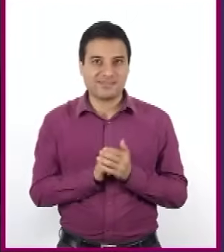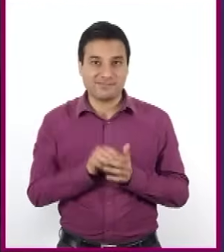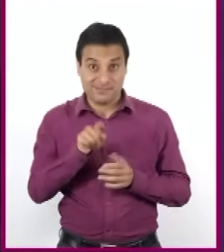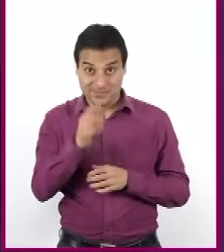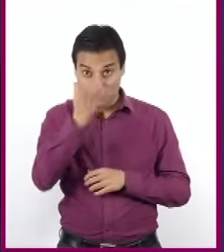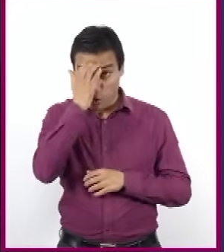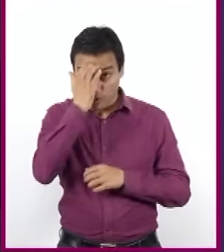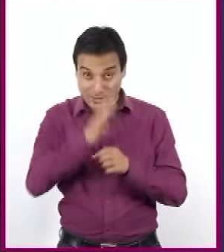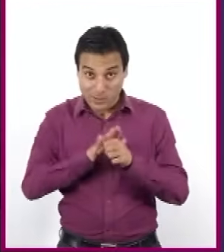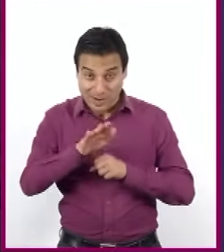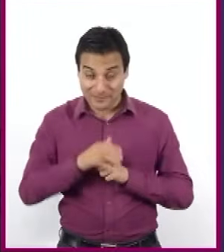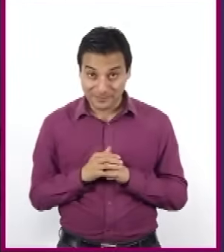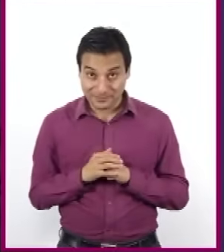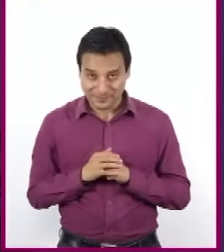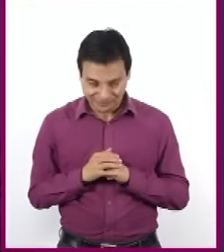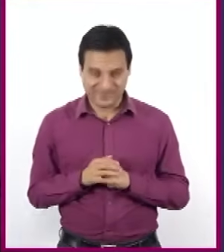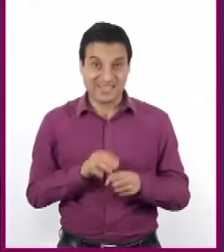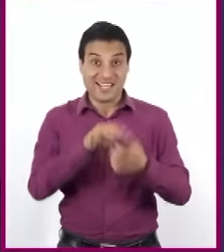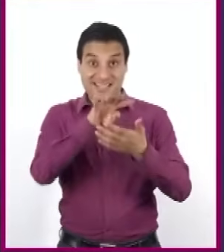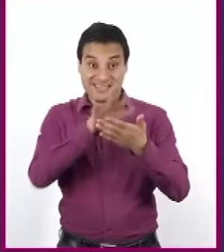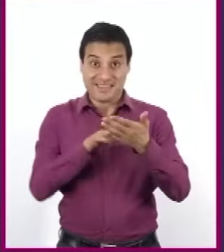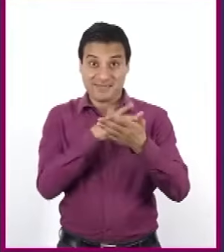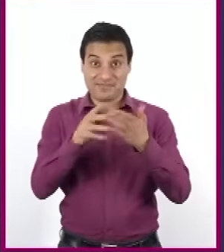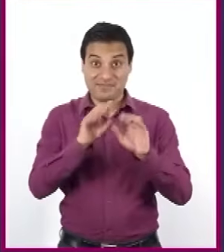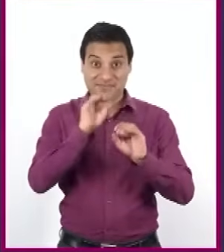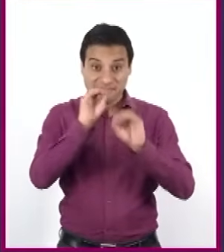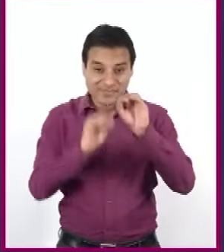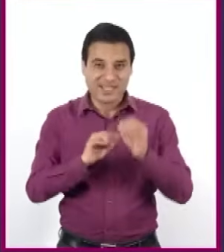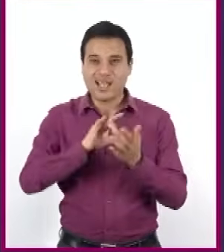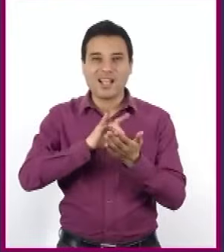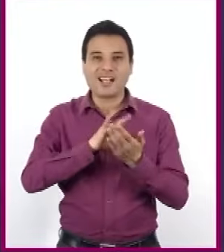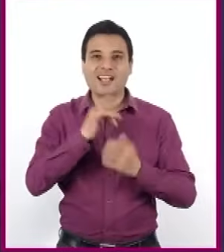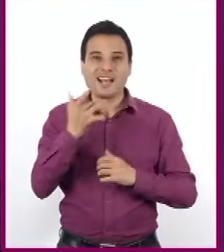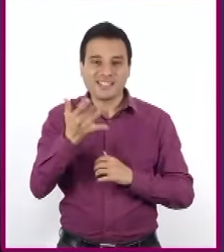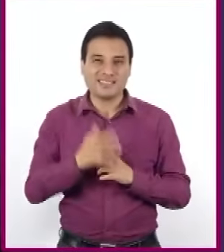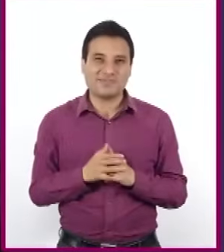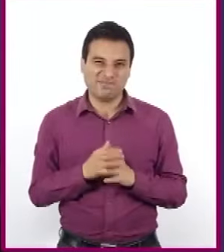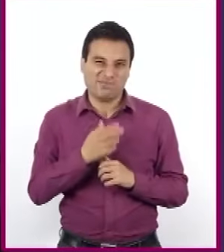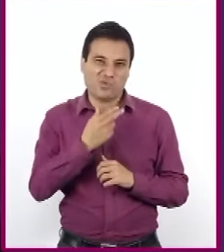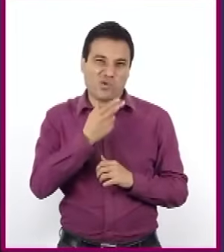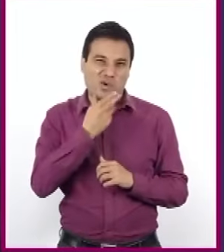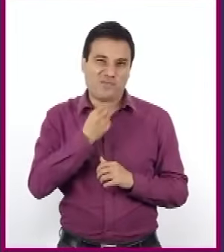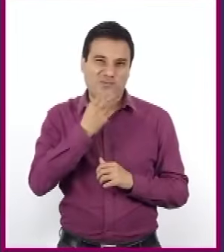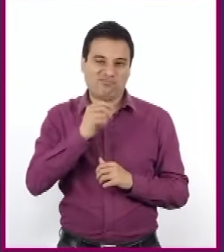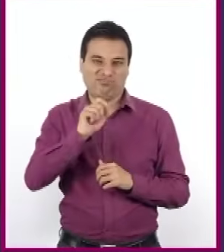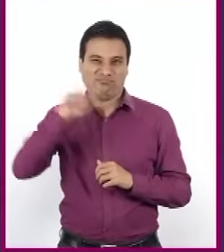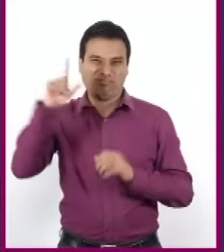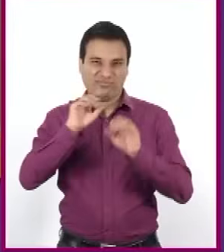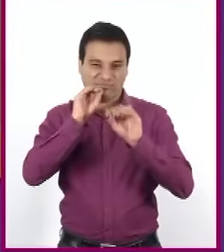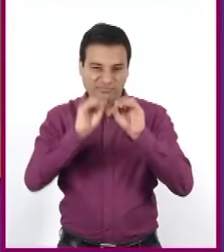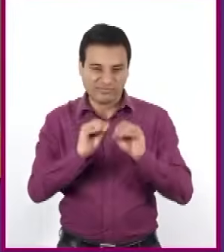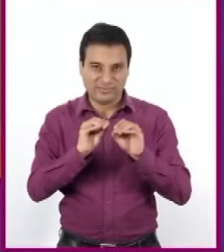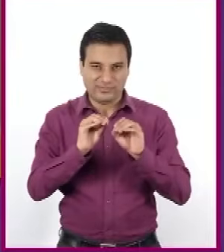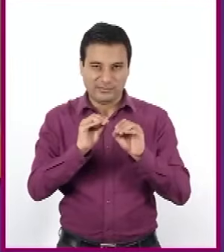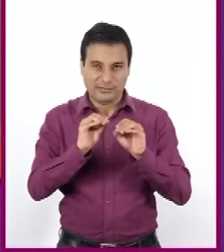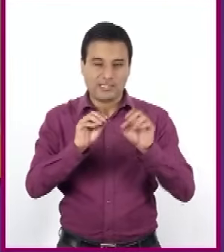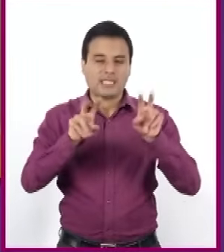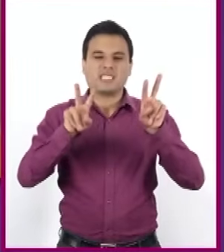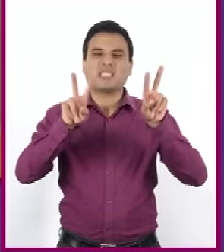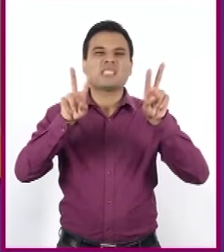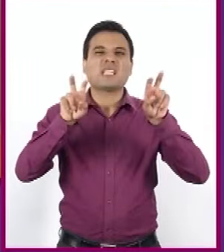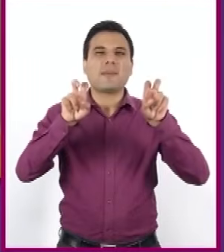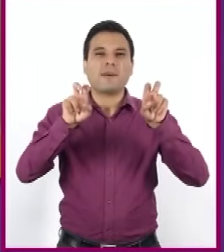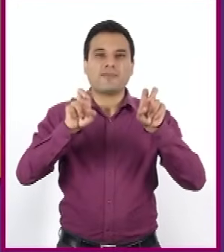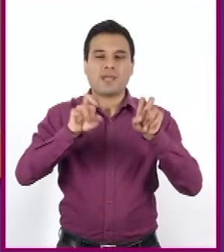El desarrollo de la tabla periódica no hubiera sido posible sin los trabajos de Cannizzaro sobre las masas de los átomos.